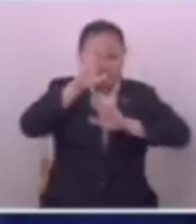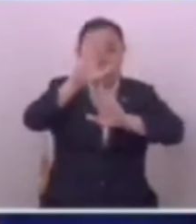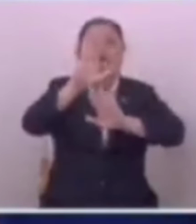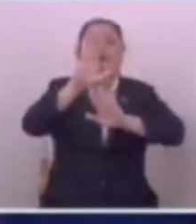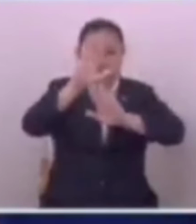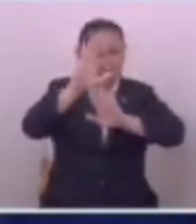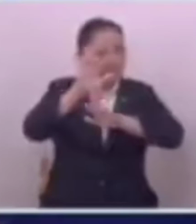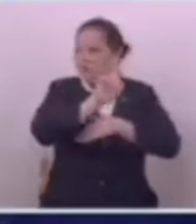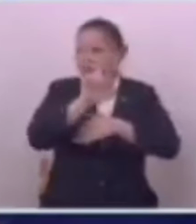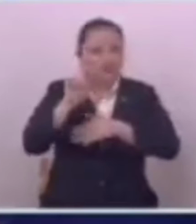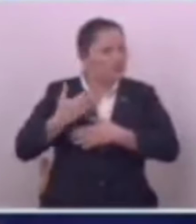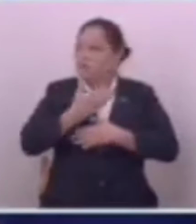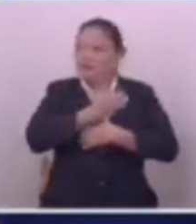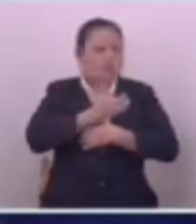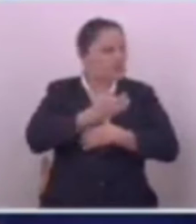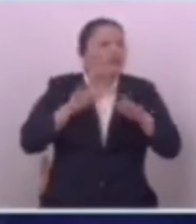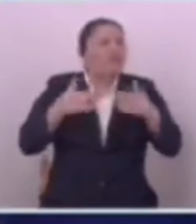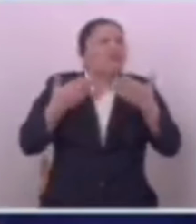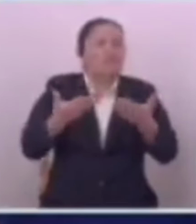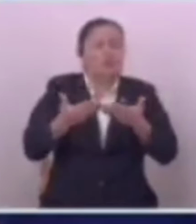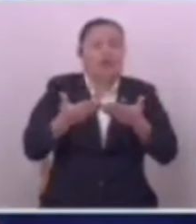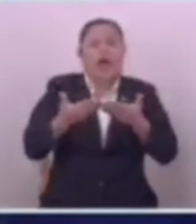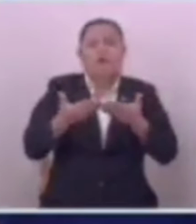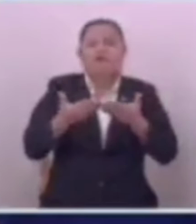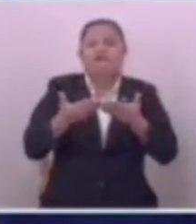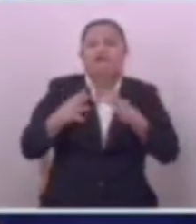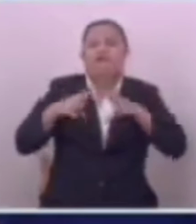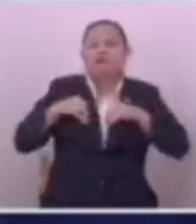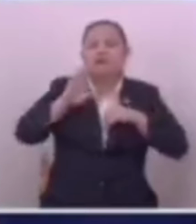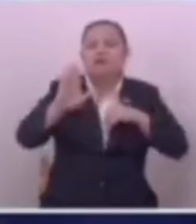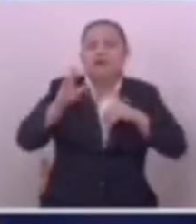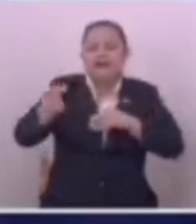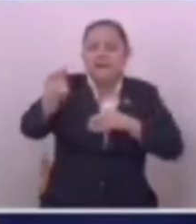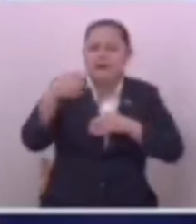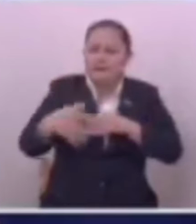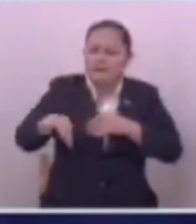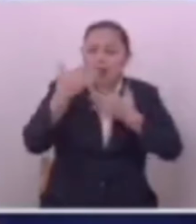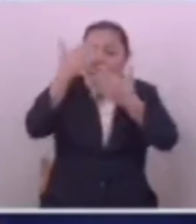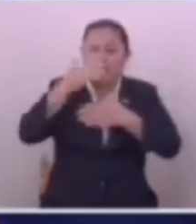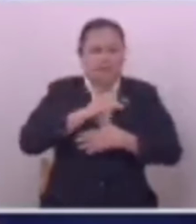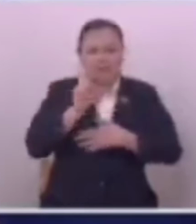que no estamos para complacerlos en cuanto a la velocidad o no de una